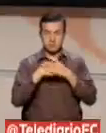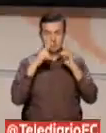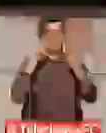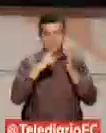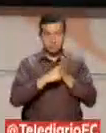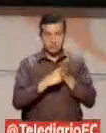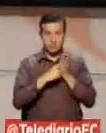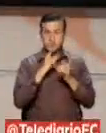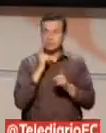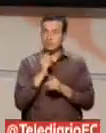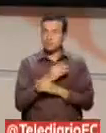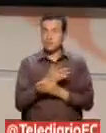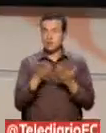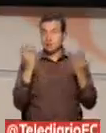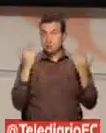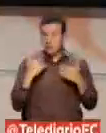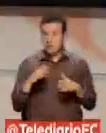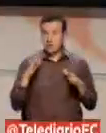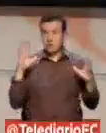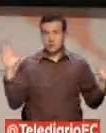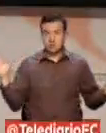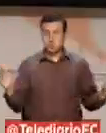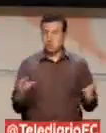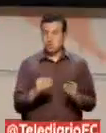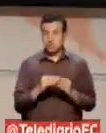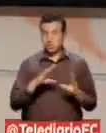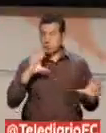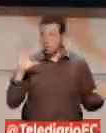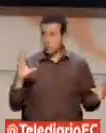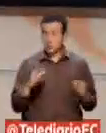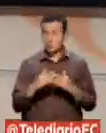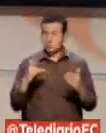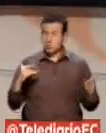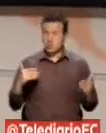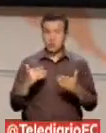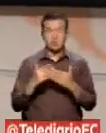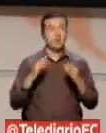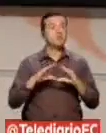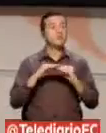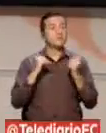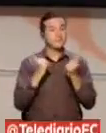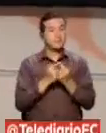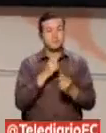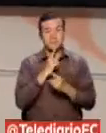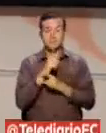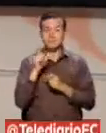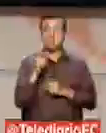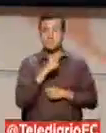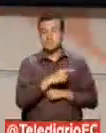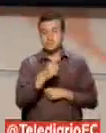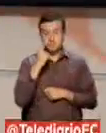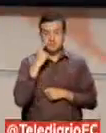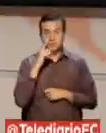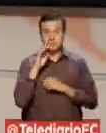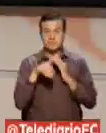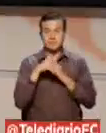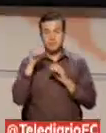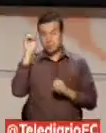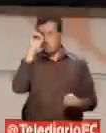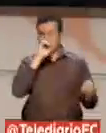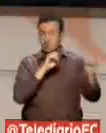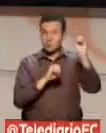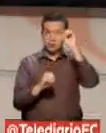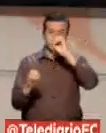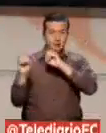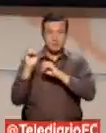Es decir que ya una vez que hemos procesado ya dentro de la comisión toda la información y todas las observaciones que